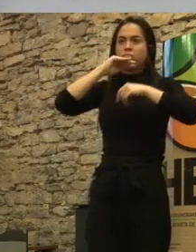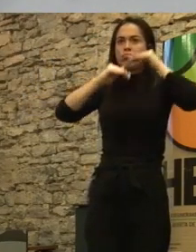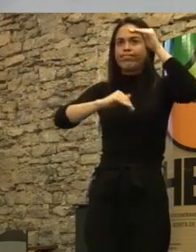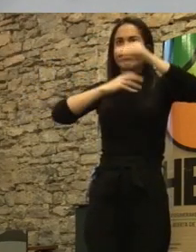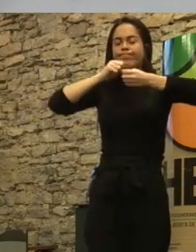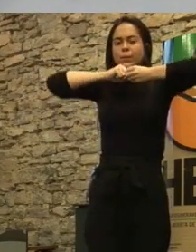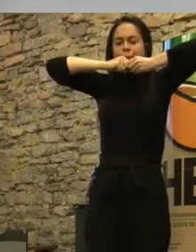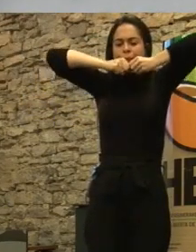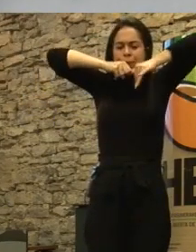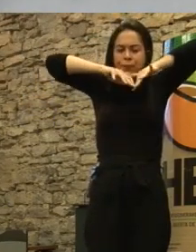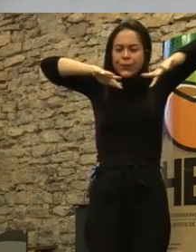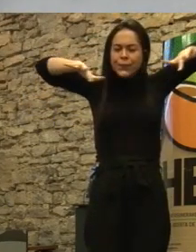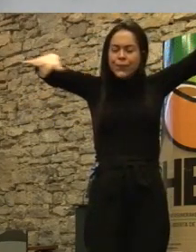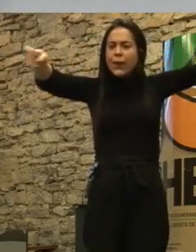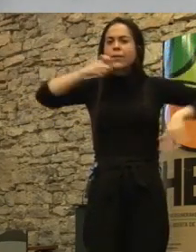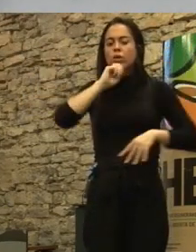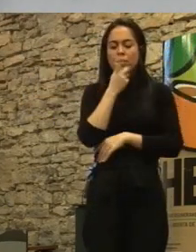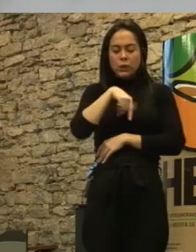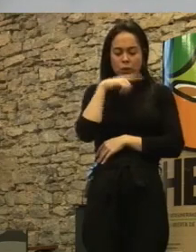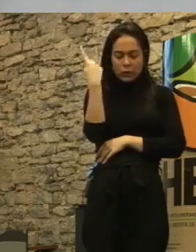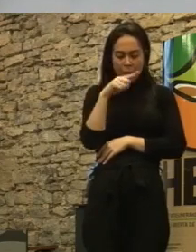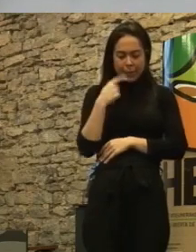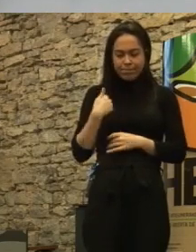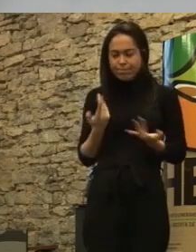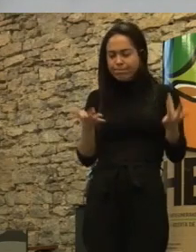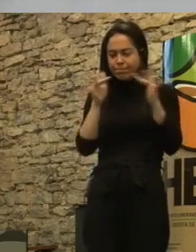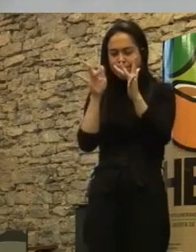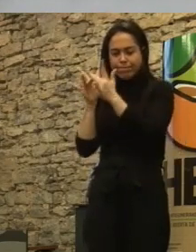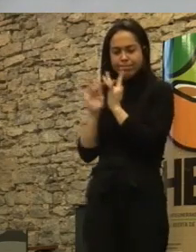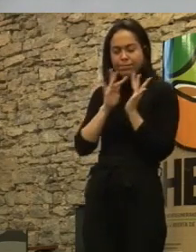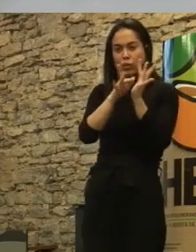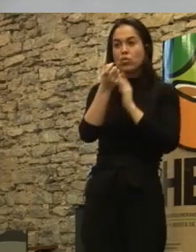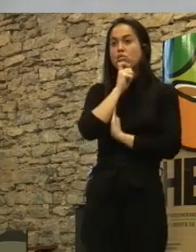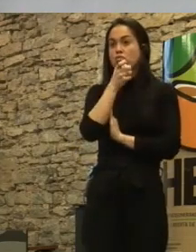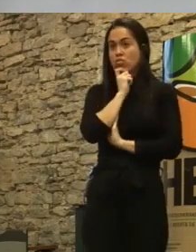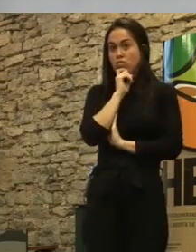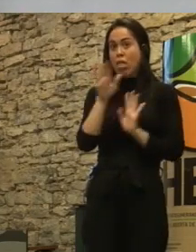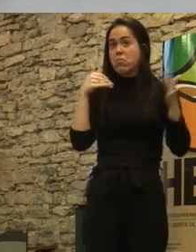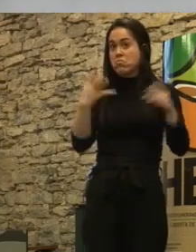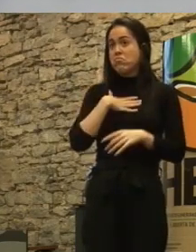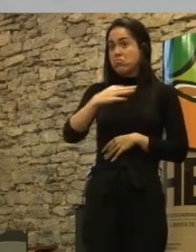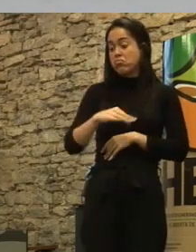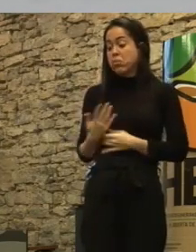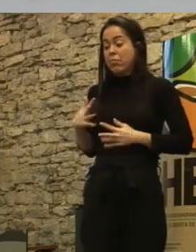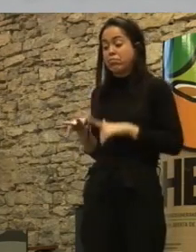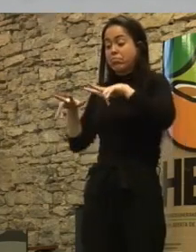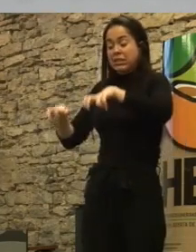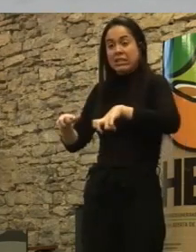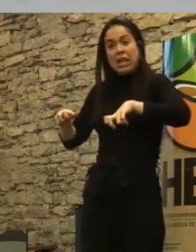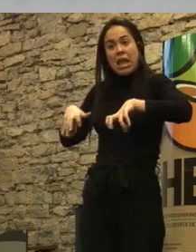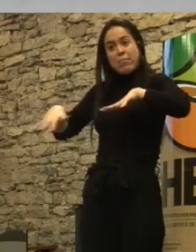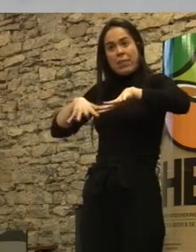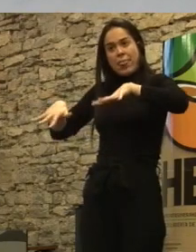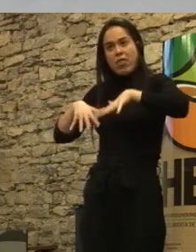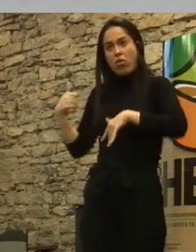si reconozco los nudos de escalabilidad. Por tanto, el emprendedor o emprendedora puede haber trabajado solo en un barrio